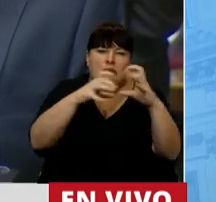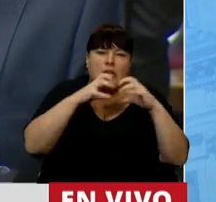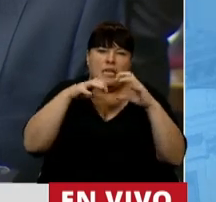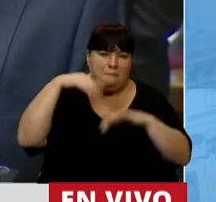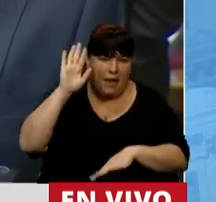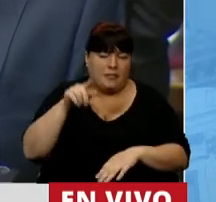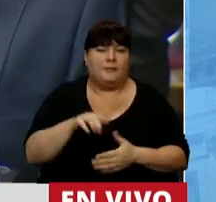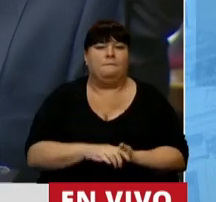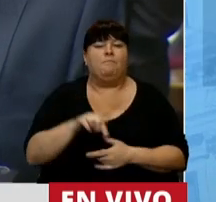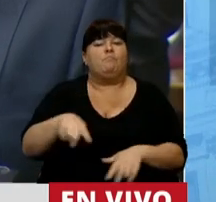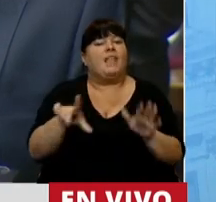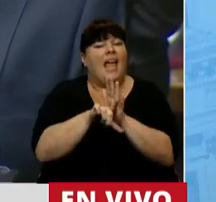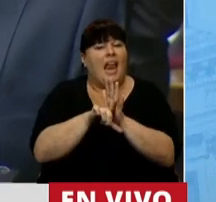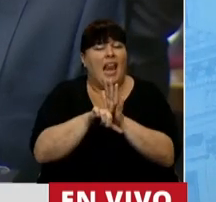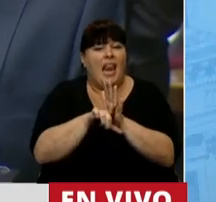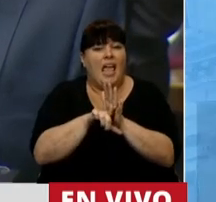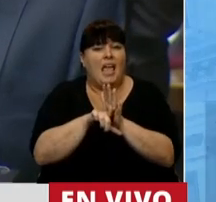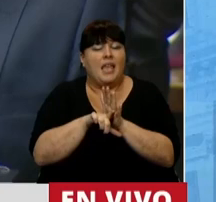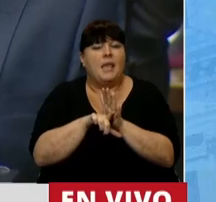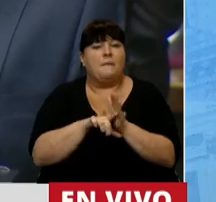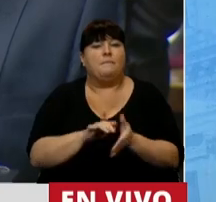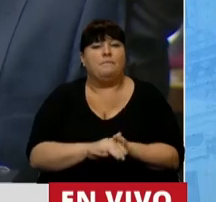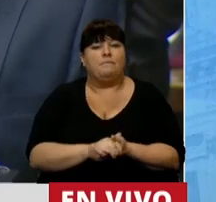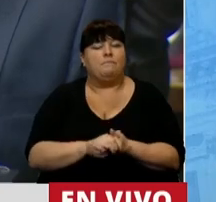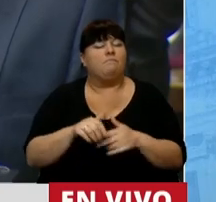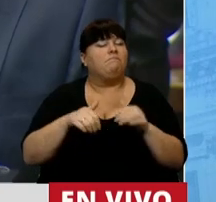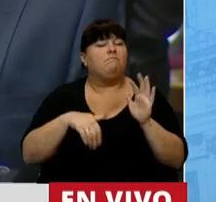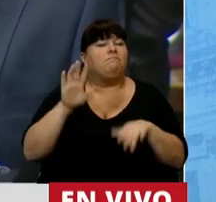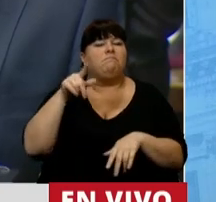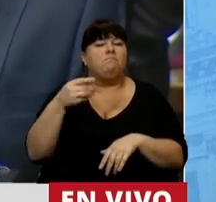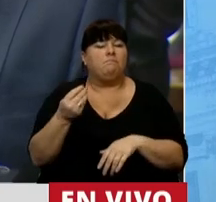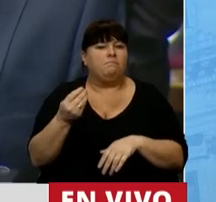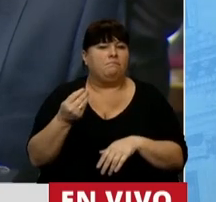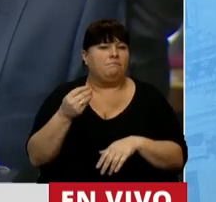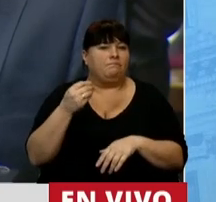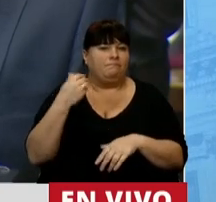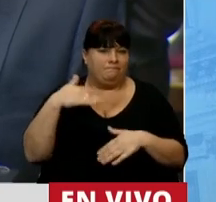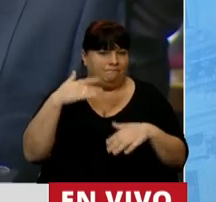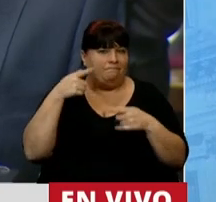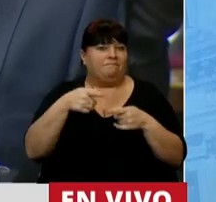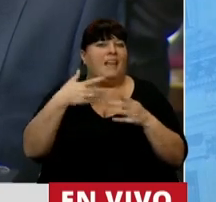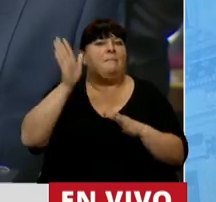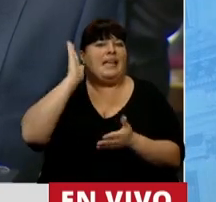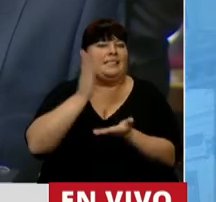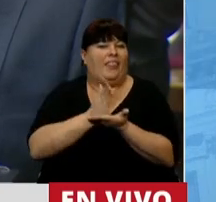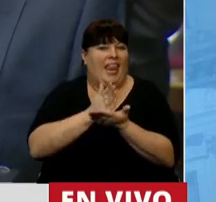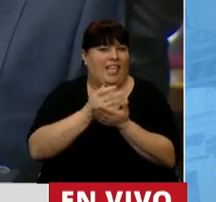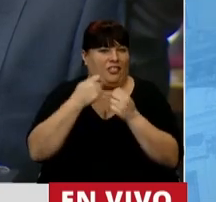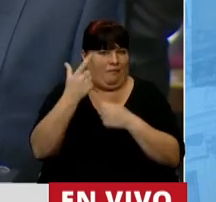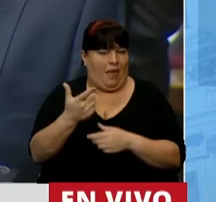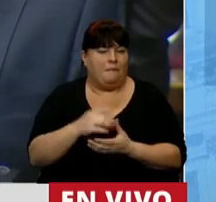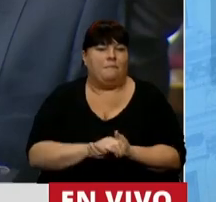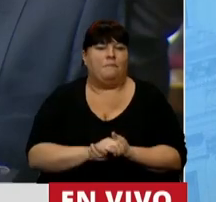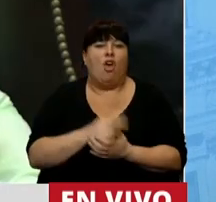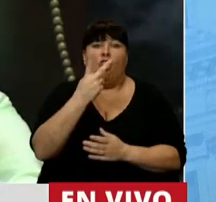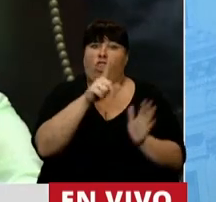¿no? Esto es una ley que, por sobre todas las cosas, tiene un fuerte dejo de ampliación de derechos.